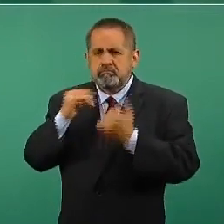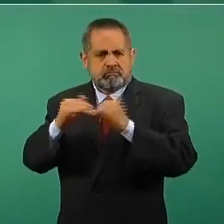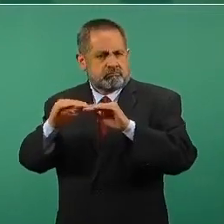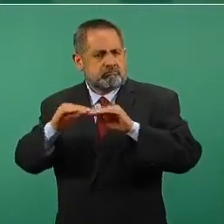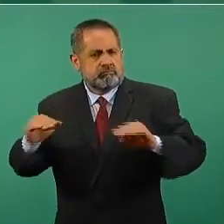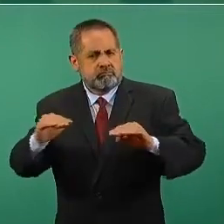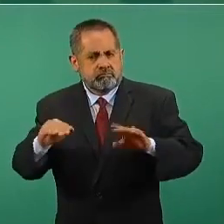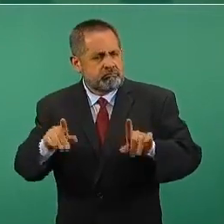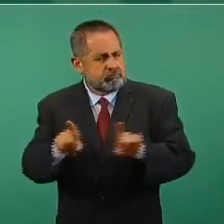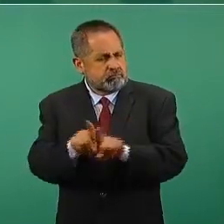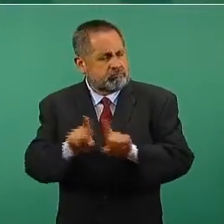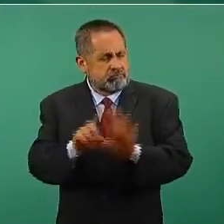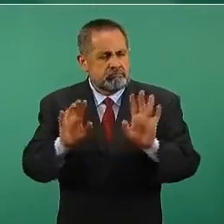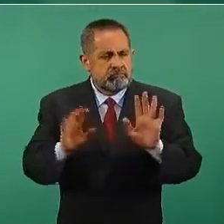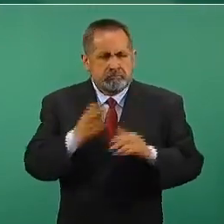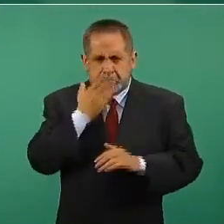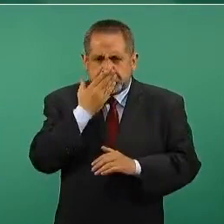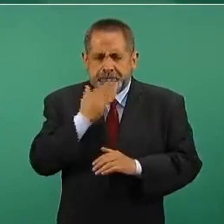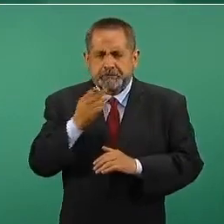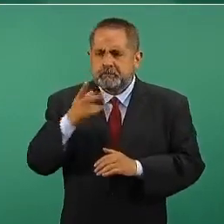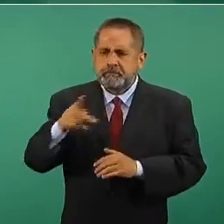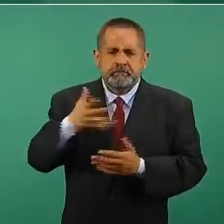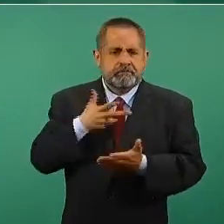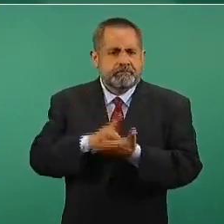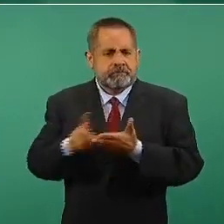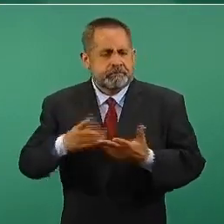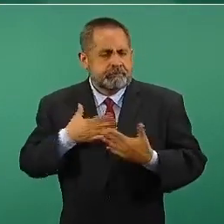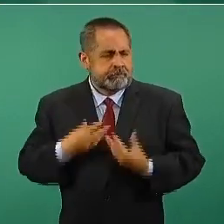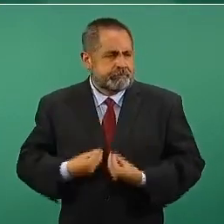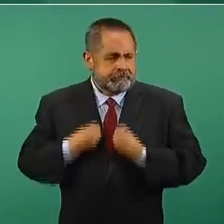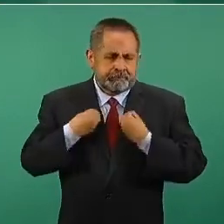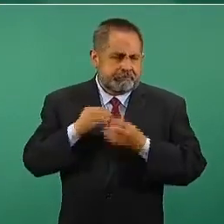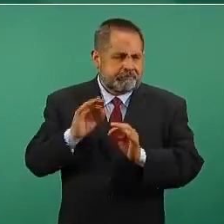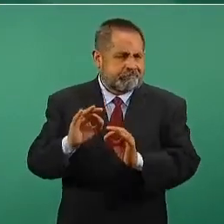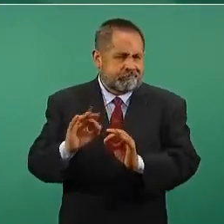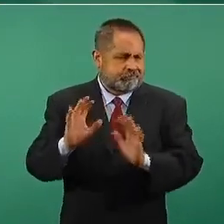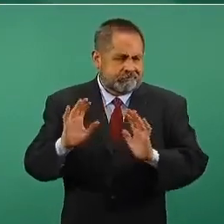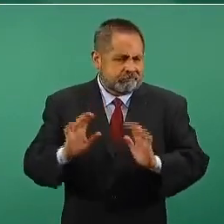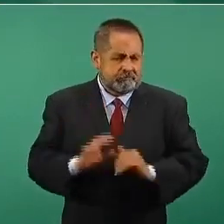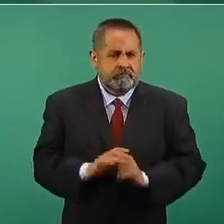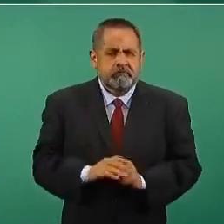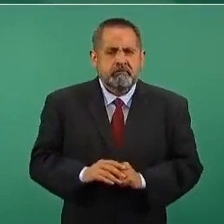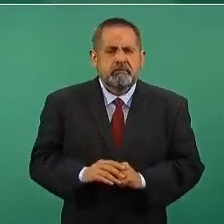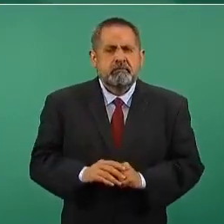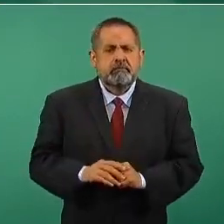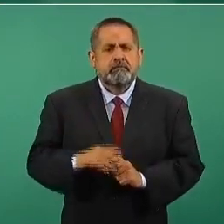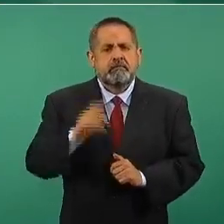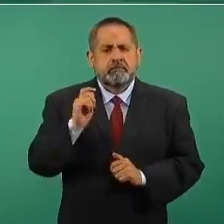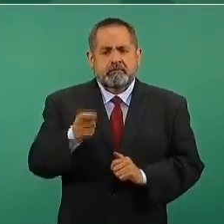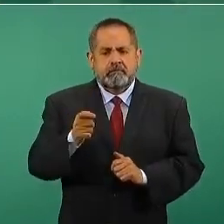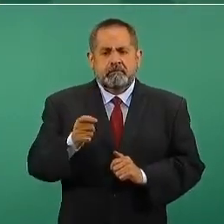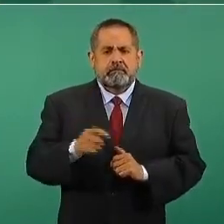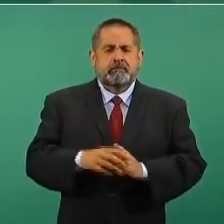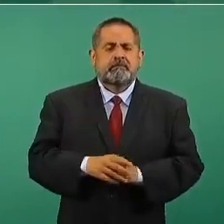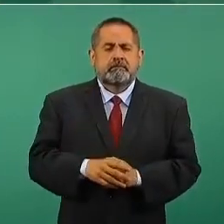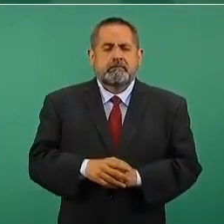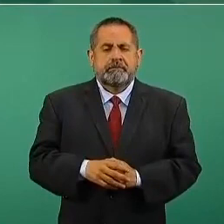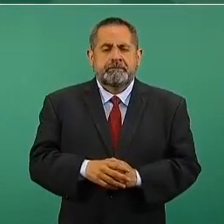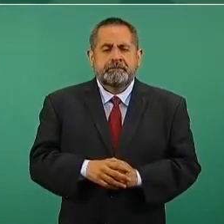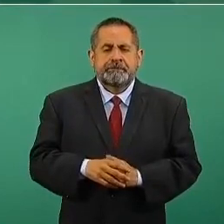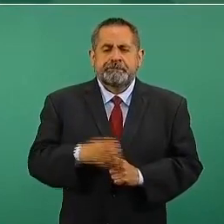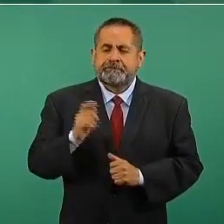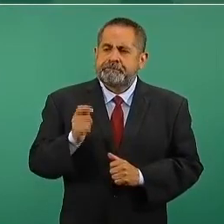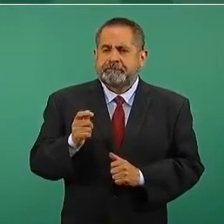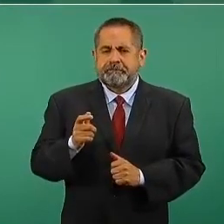igualdad y el derecho a la vida, y el que